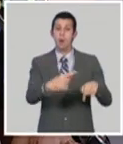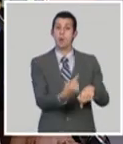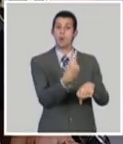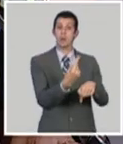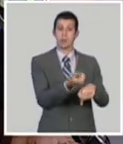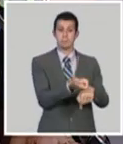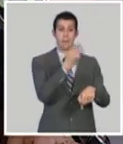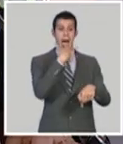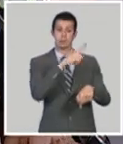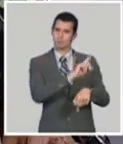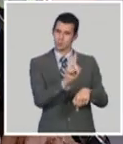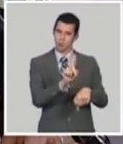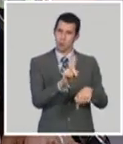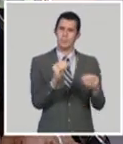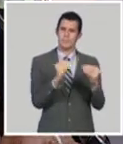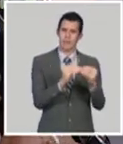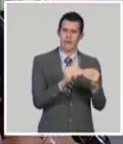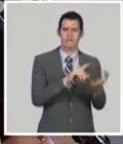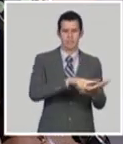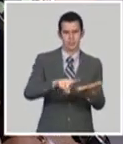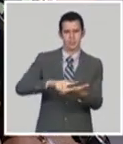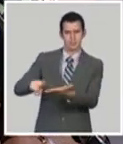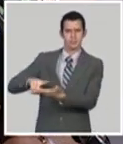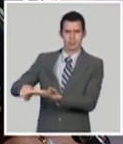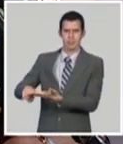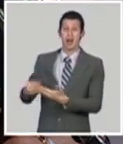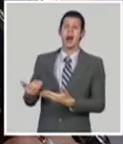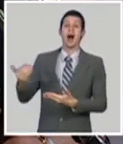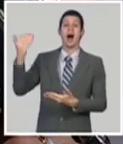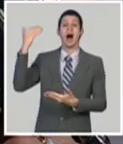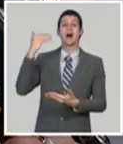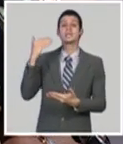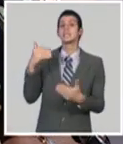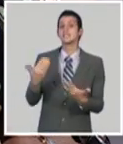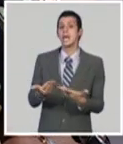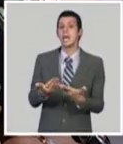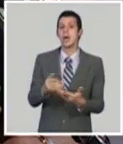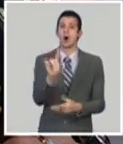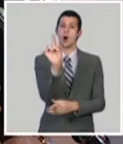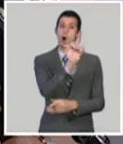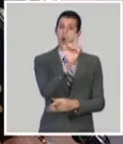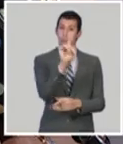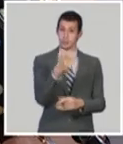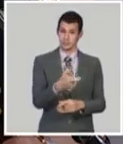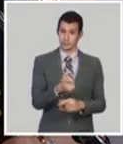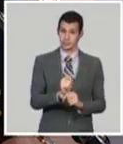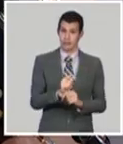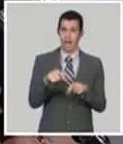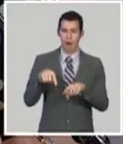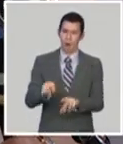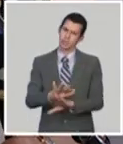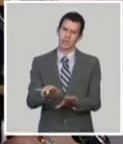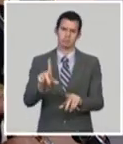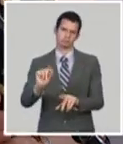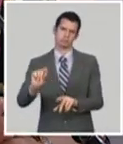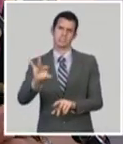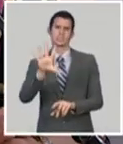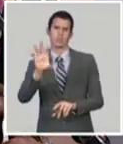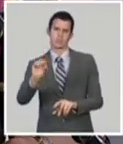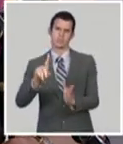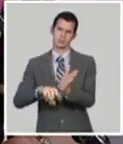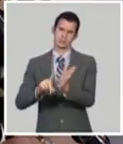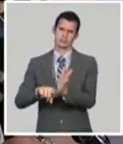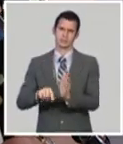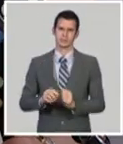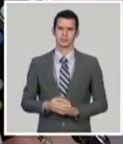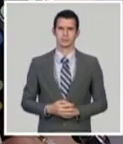a 50 sentados ahí también hay un traslado por ejemplo de determinados anticonceptivos que pasan a ser